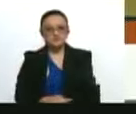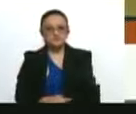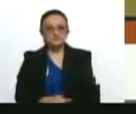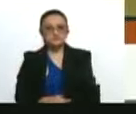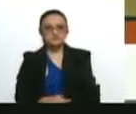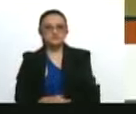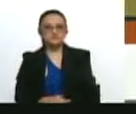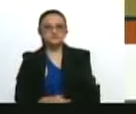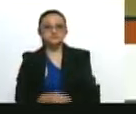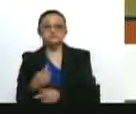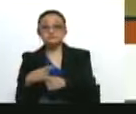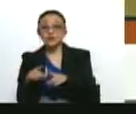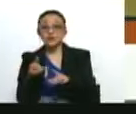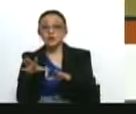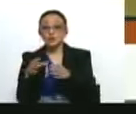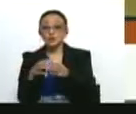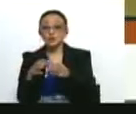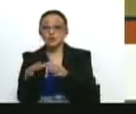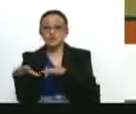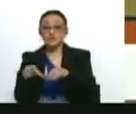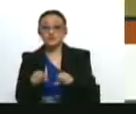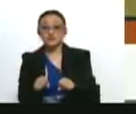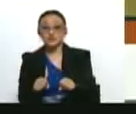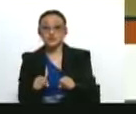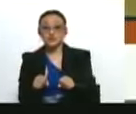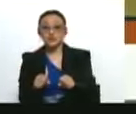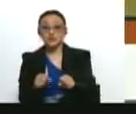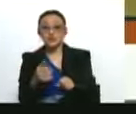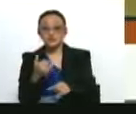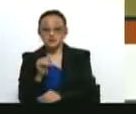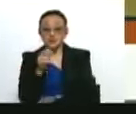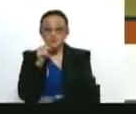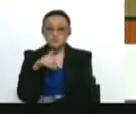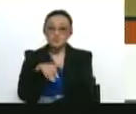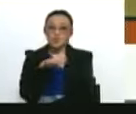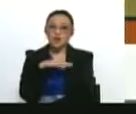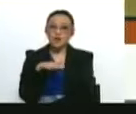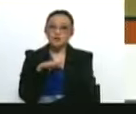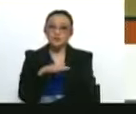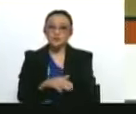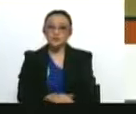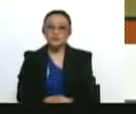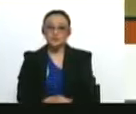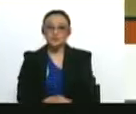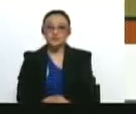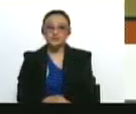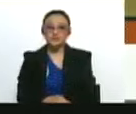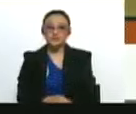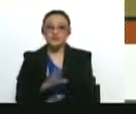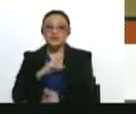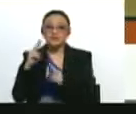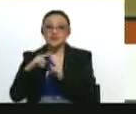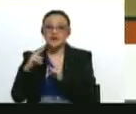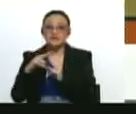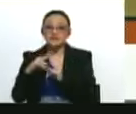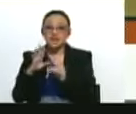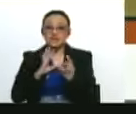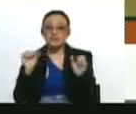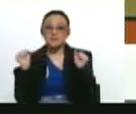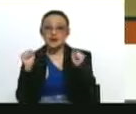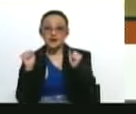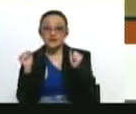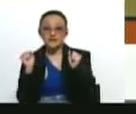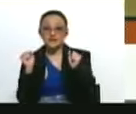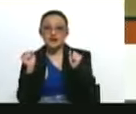Pero las tropas invasoras se encontraron con un pueblo, así como dice Jason, de Táchira, de Mérida,